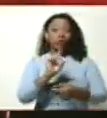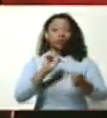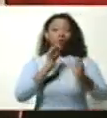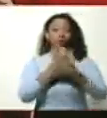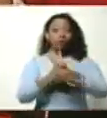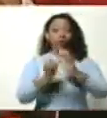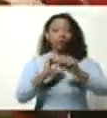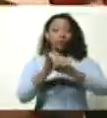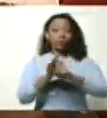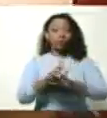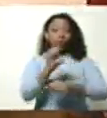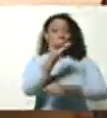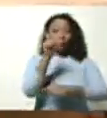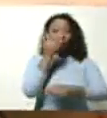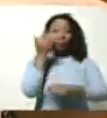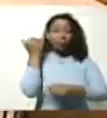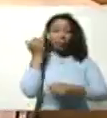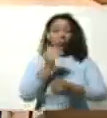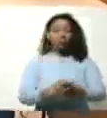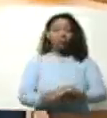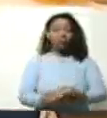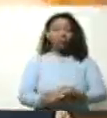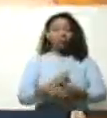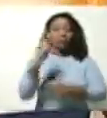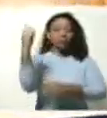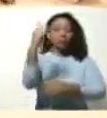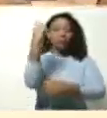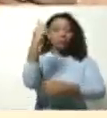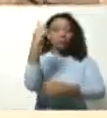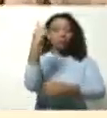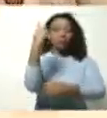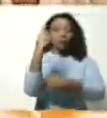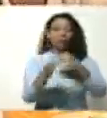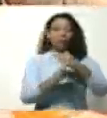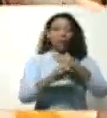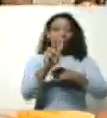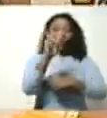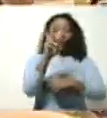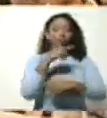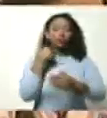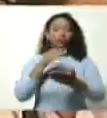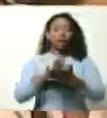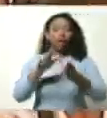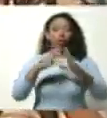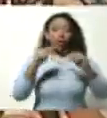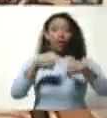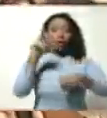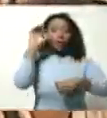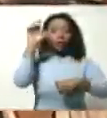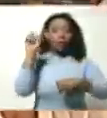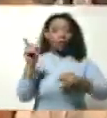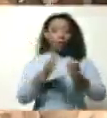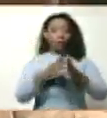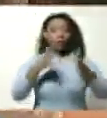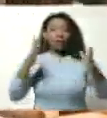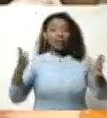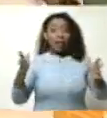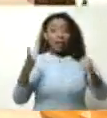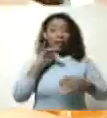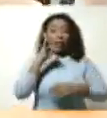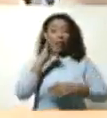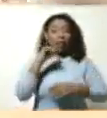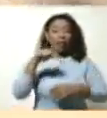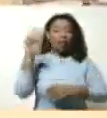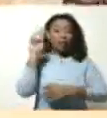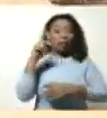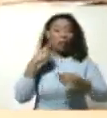COVID-19. La semana que pasó, solamente tuvimos 2 fallecidos en todo el país. Eso es una gran noticia para Venezuela.